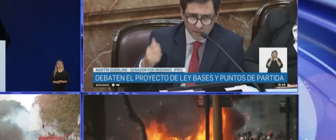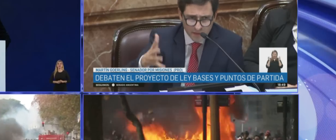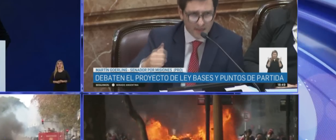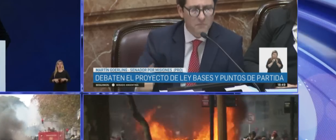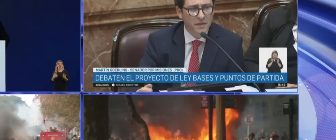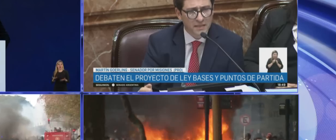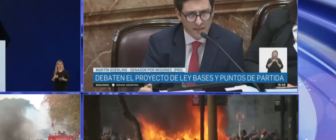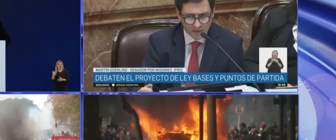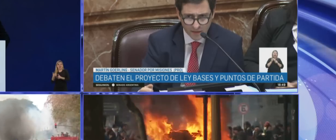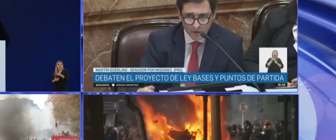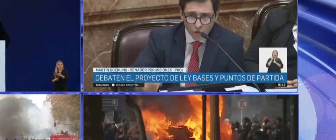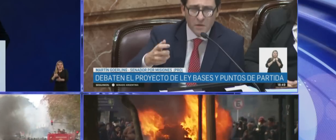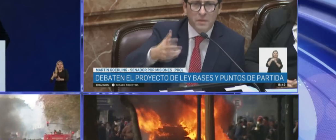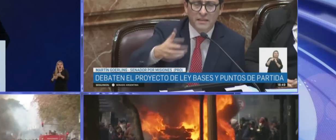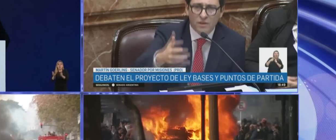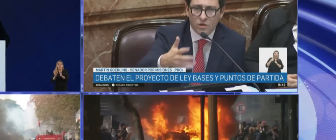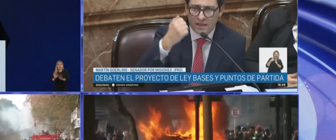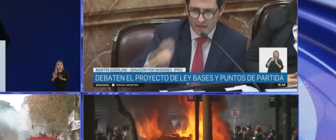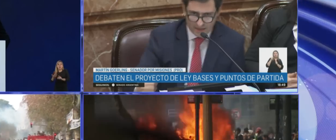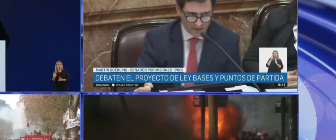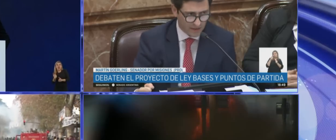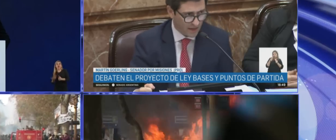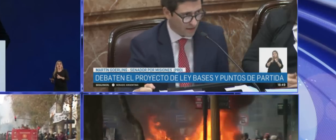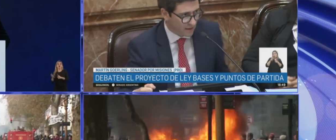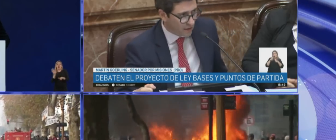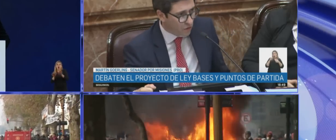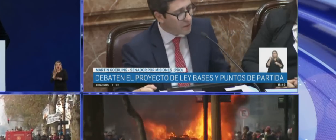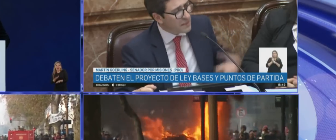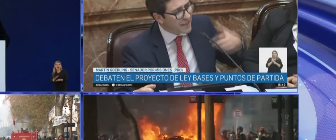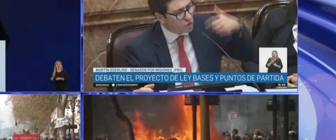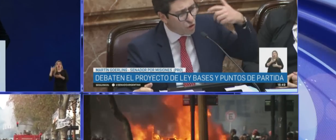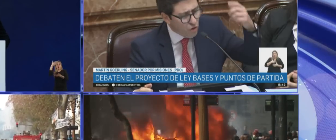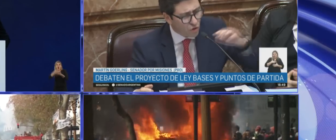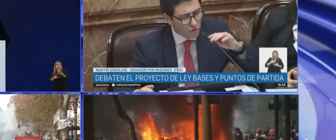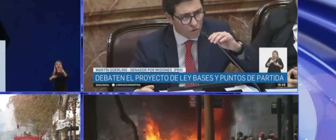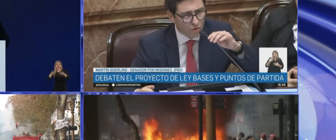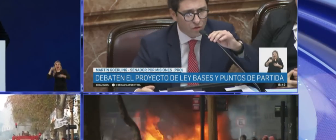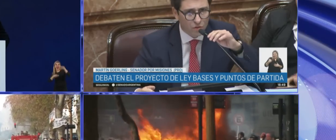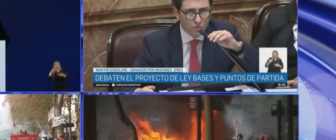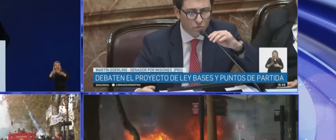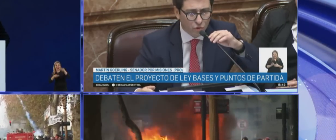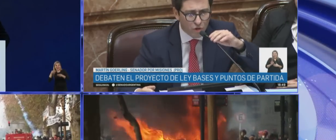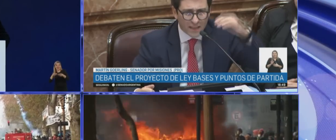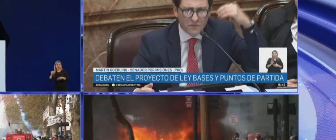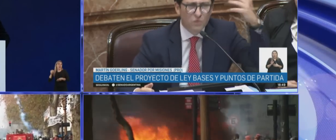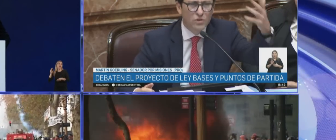fue permitiendo poner en orden la hoja de balance del Banco Central. En